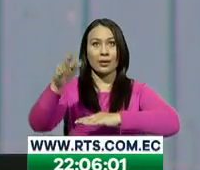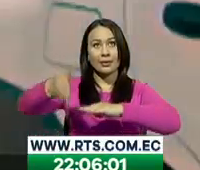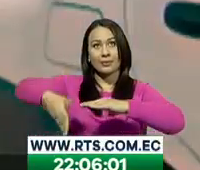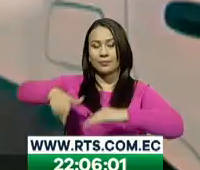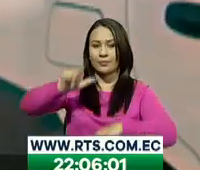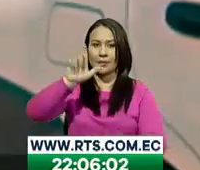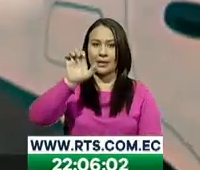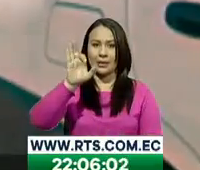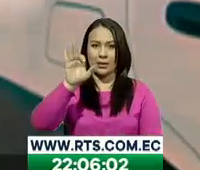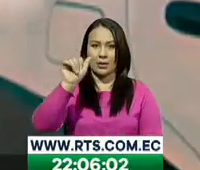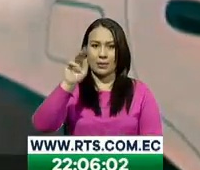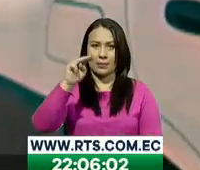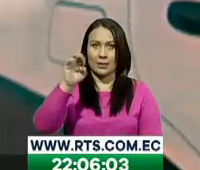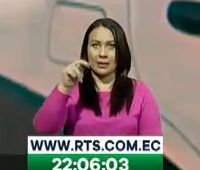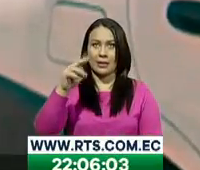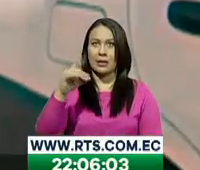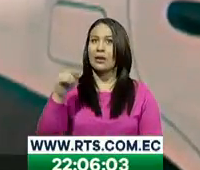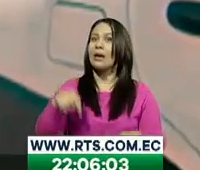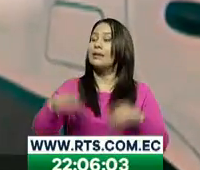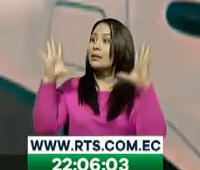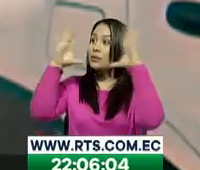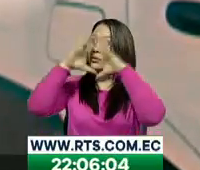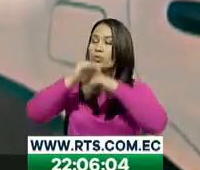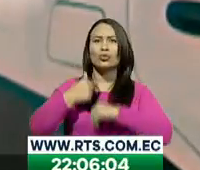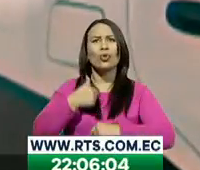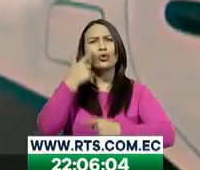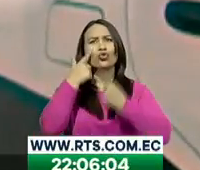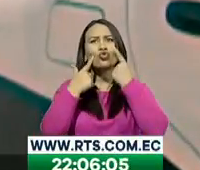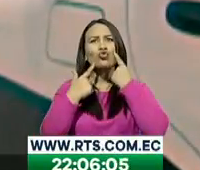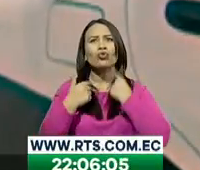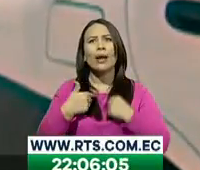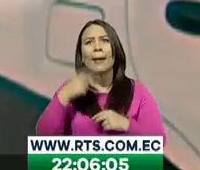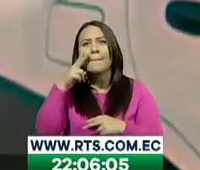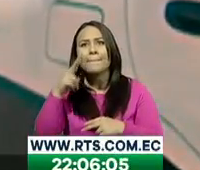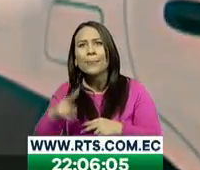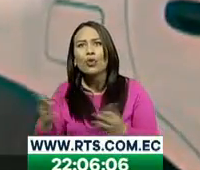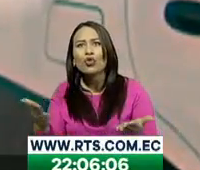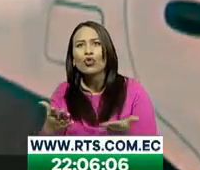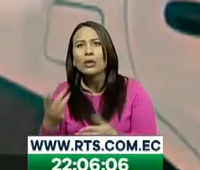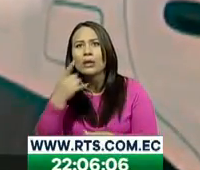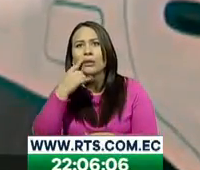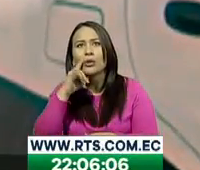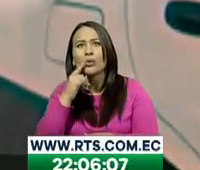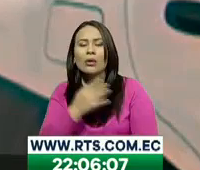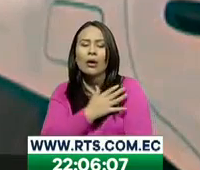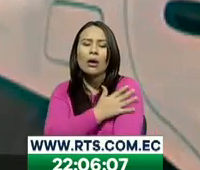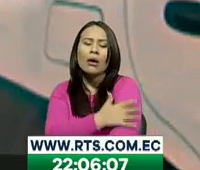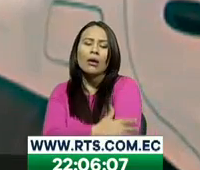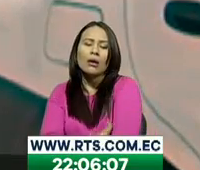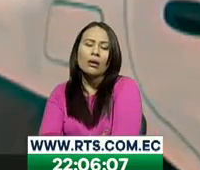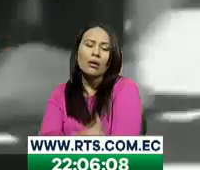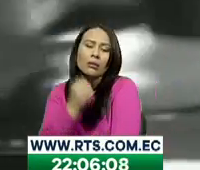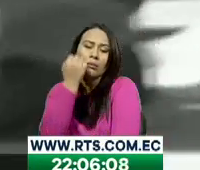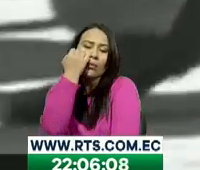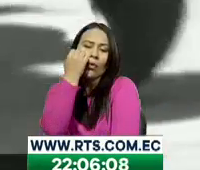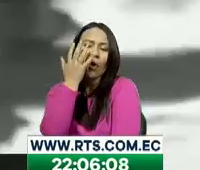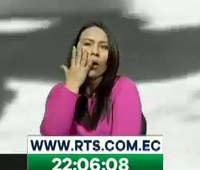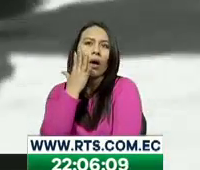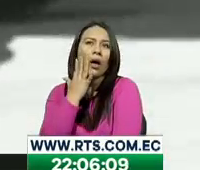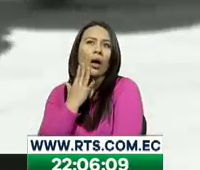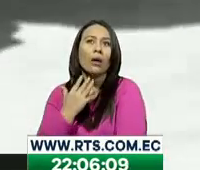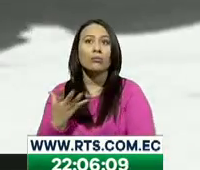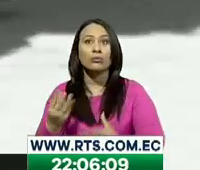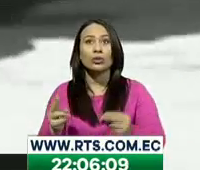Guayaquil. Anoche, de acordarme, hasta las lágrimas se me salió el señor decir, ¿dónde estará durmiendo? Pues él le enseñaba a dormir así en el barrio.